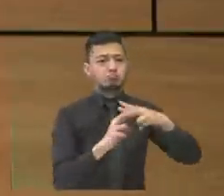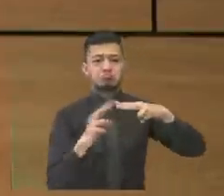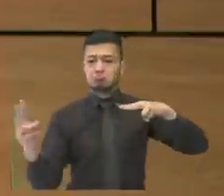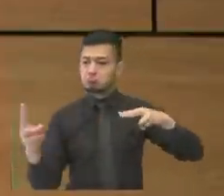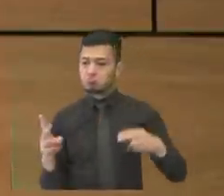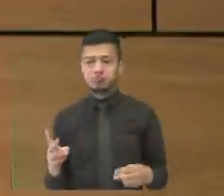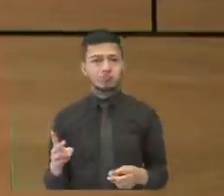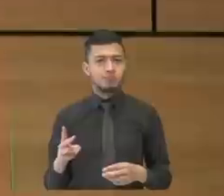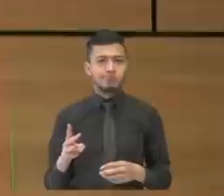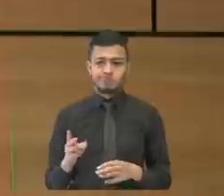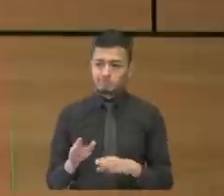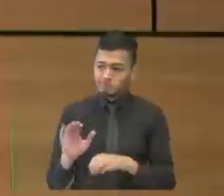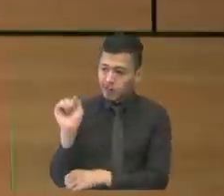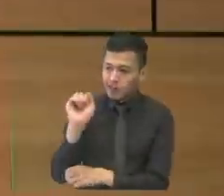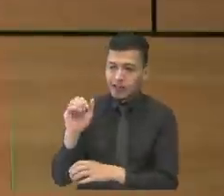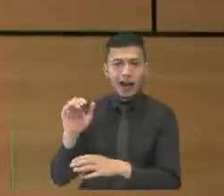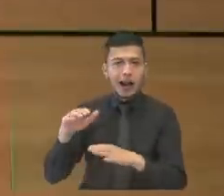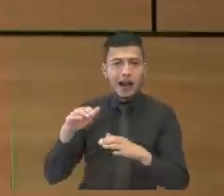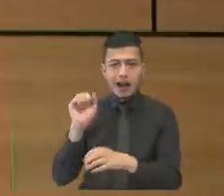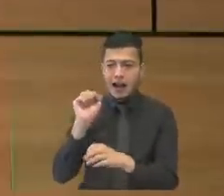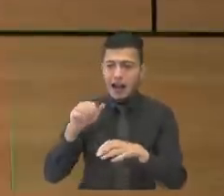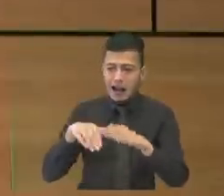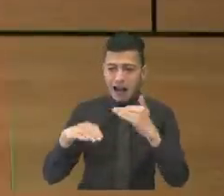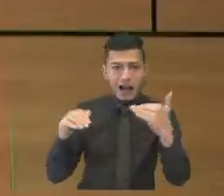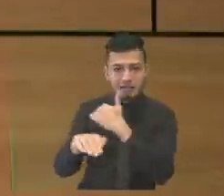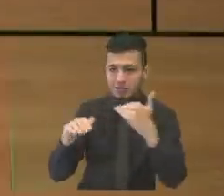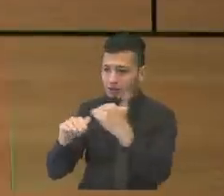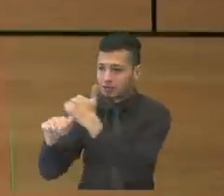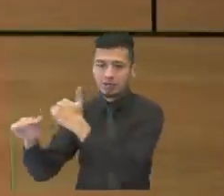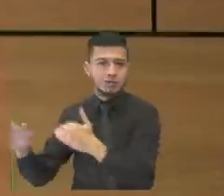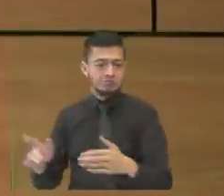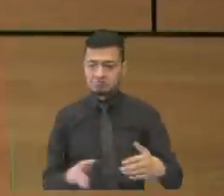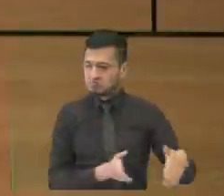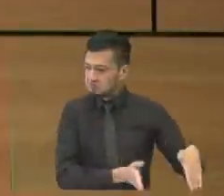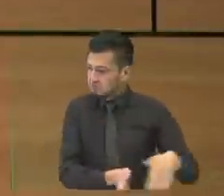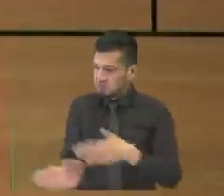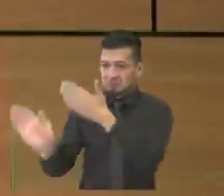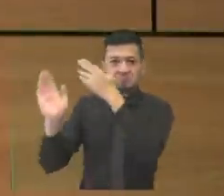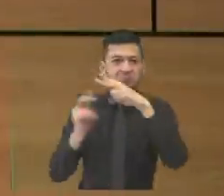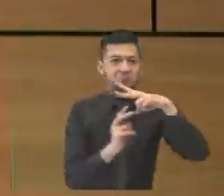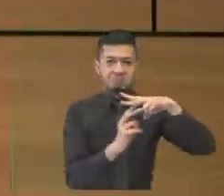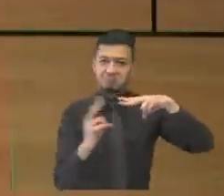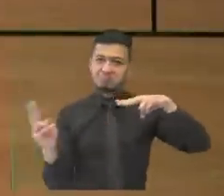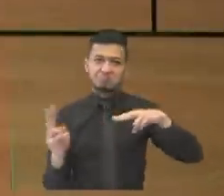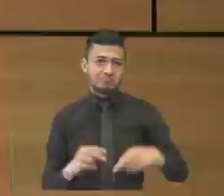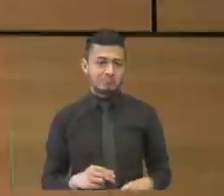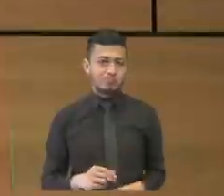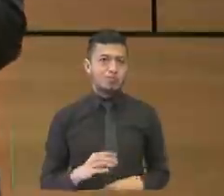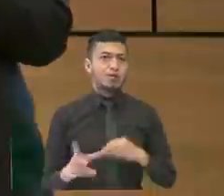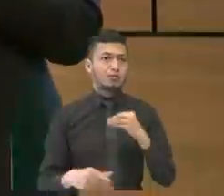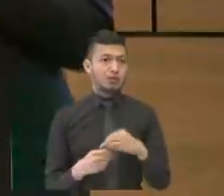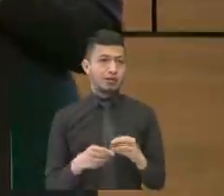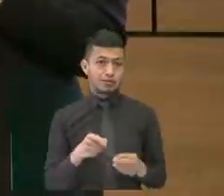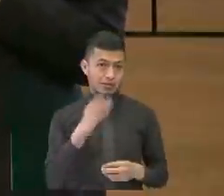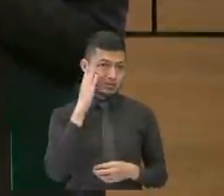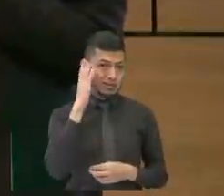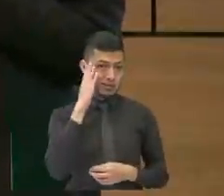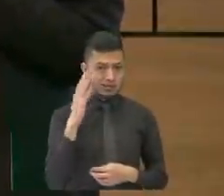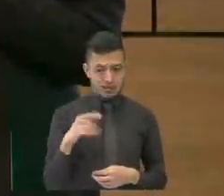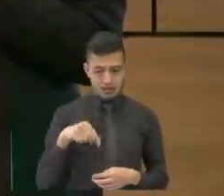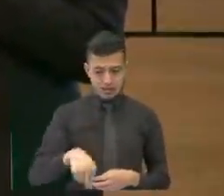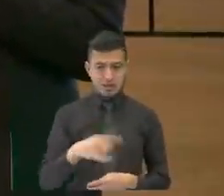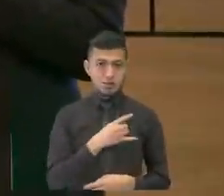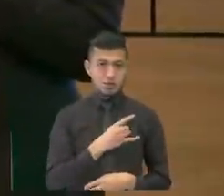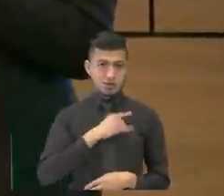Pero además, aún así, la probabilidad de que en algún momento, estamos en la Universidad Javeriana, ¿cierto? Tenemos aquí al frente a la